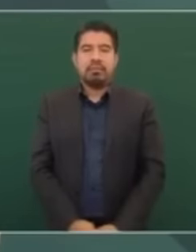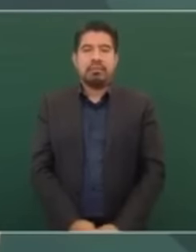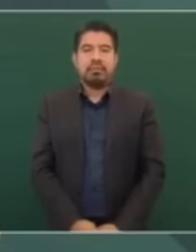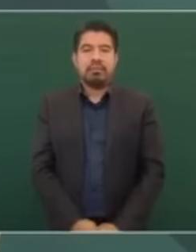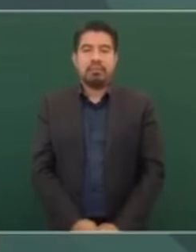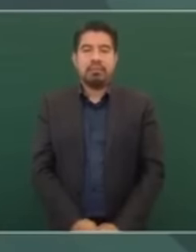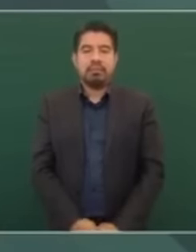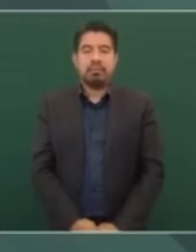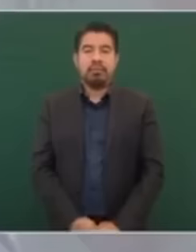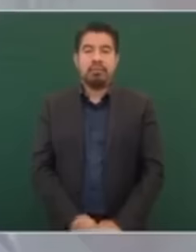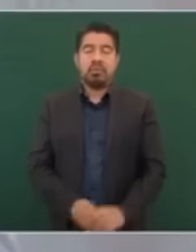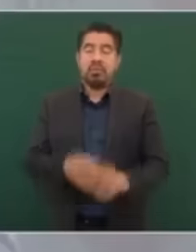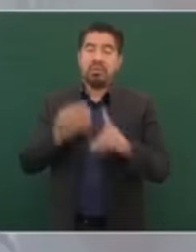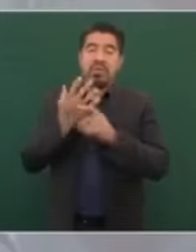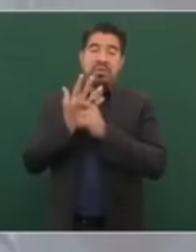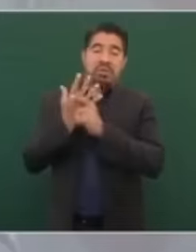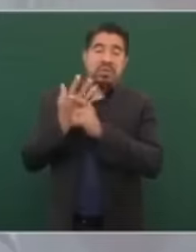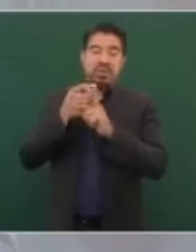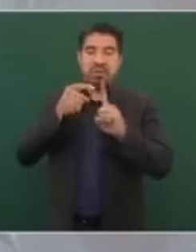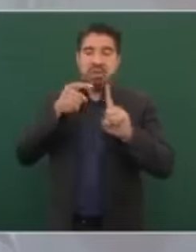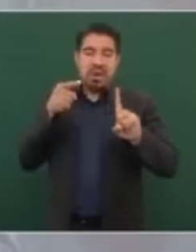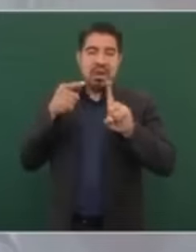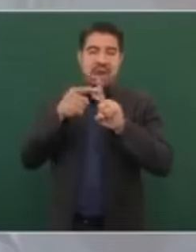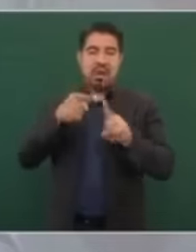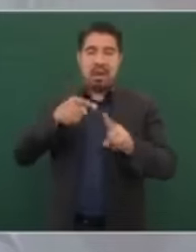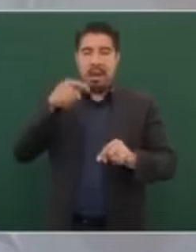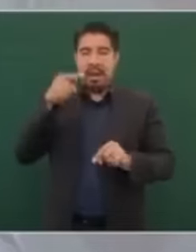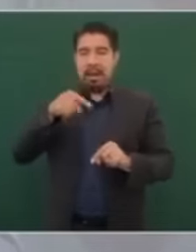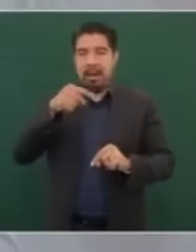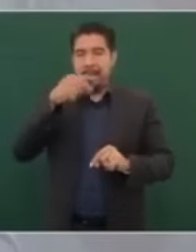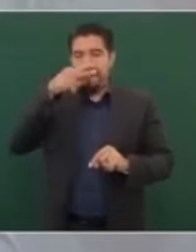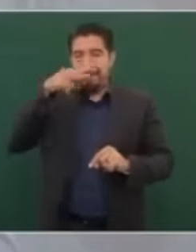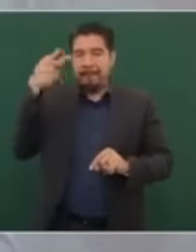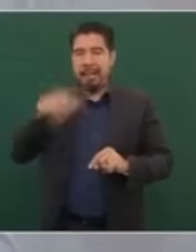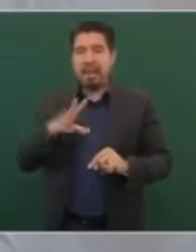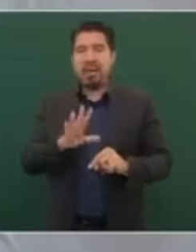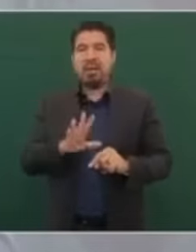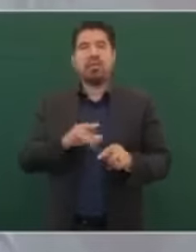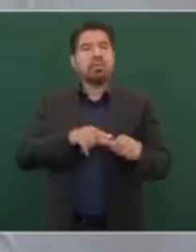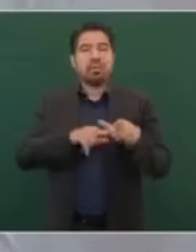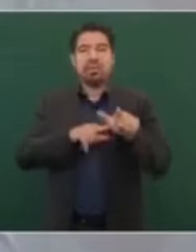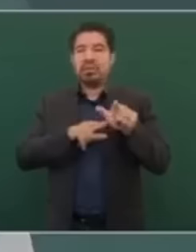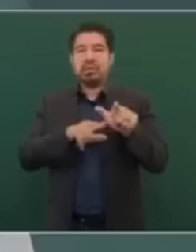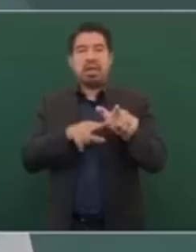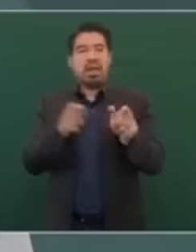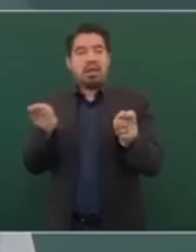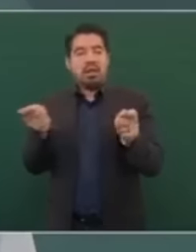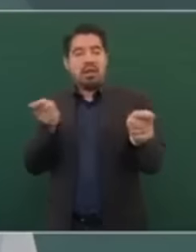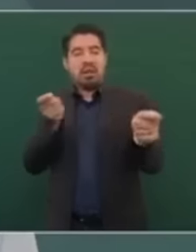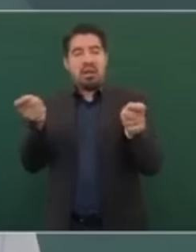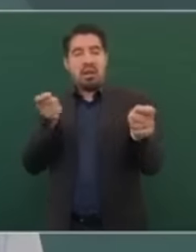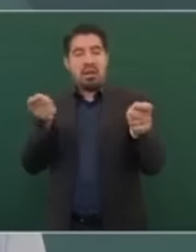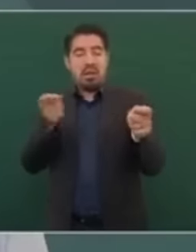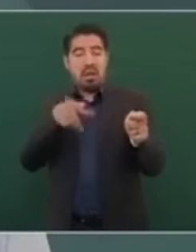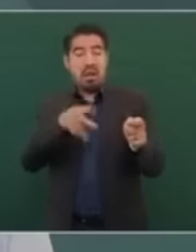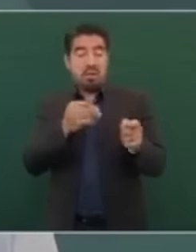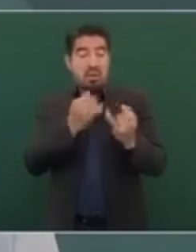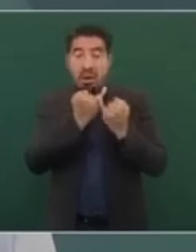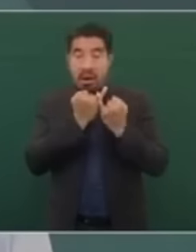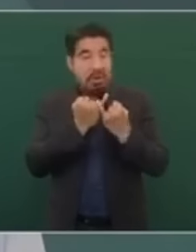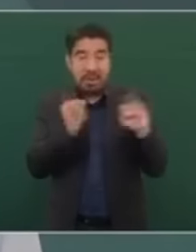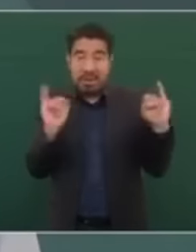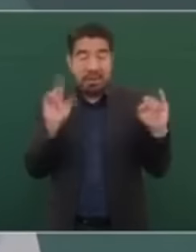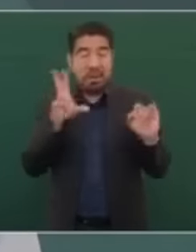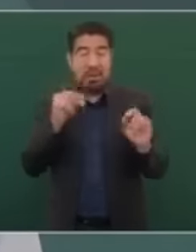trate a México como si fuese una colonia de un gobierno extranjero y no un país independiente, libre,